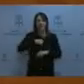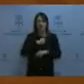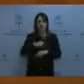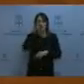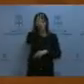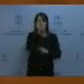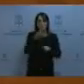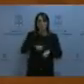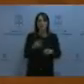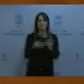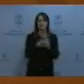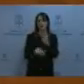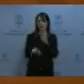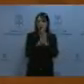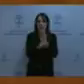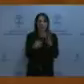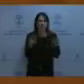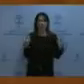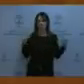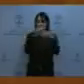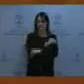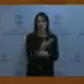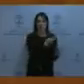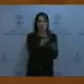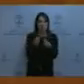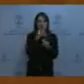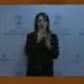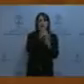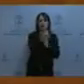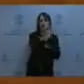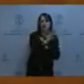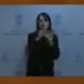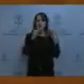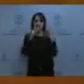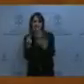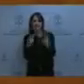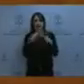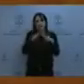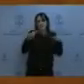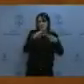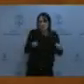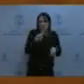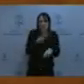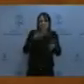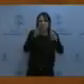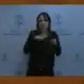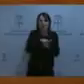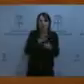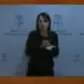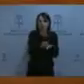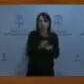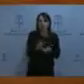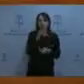ley llena de incoherencias internas. El artículo 4 y el 7 dicen cosas diferentes en cuanto a las zonas de servicio. Artículo 4. Deben